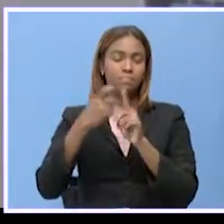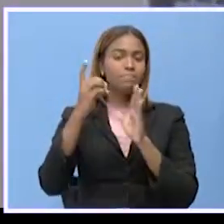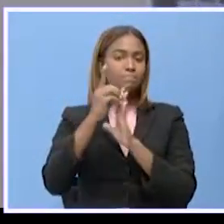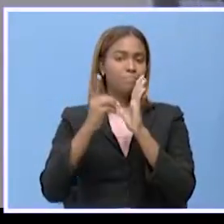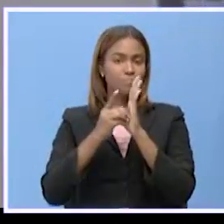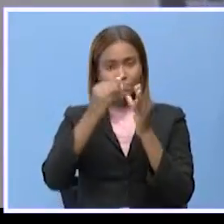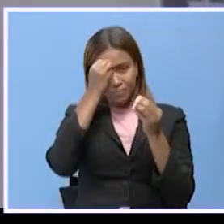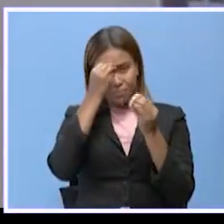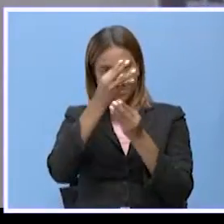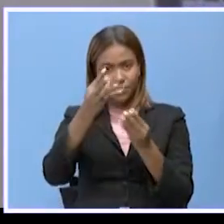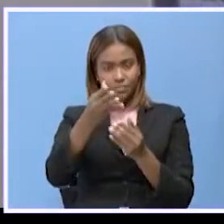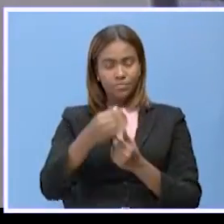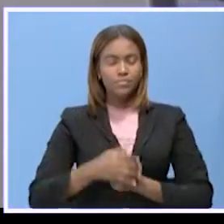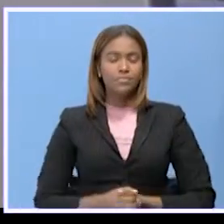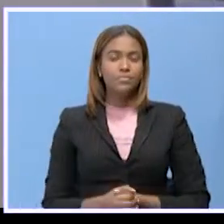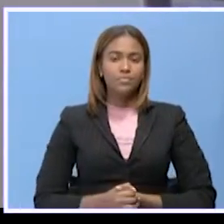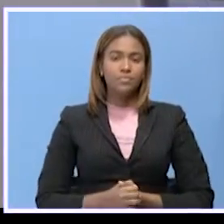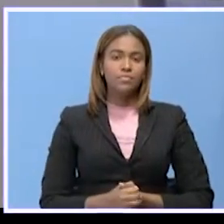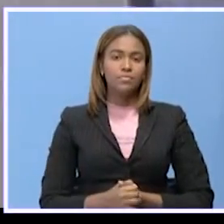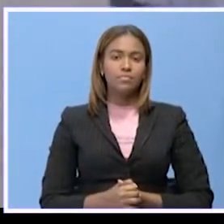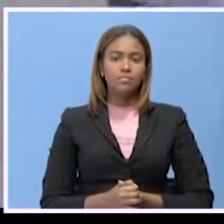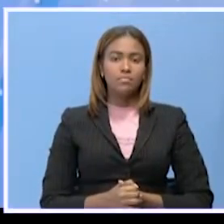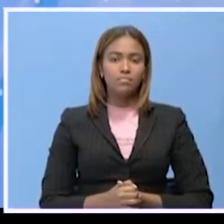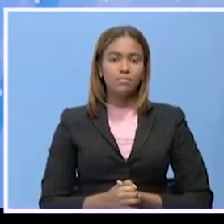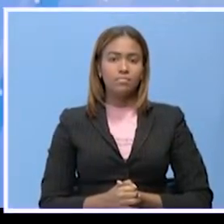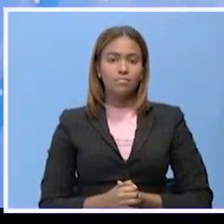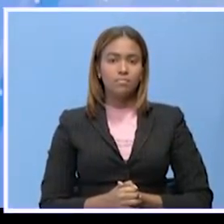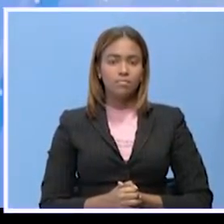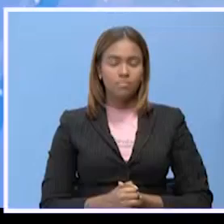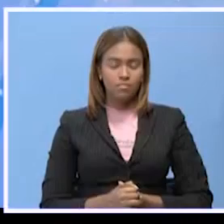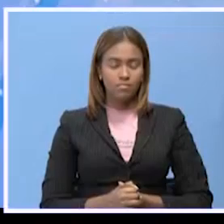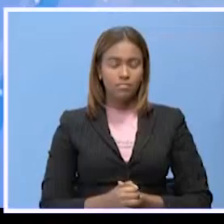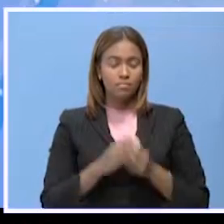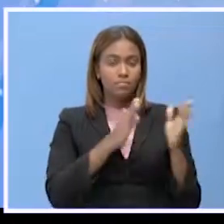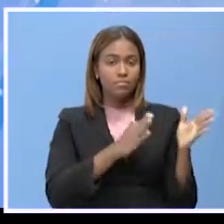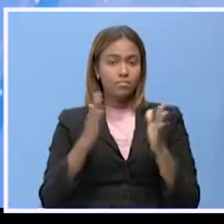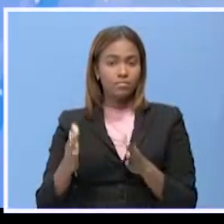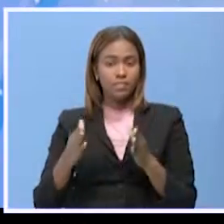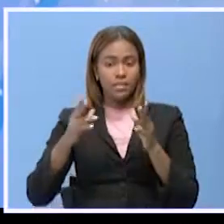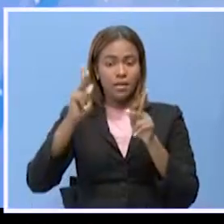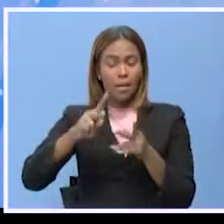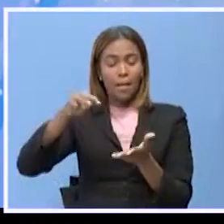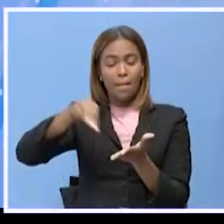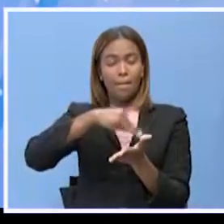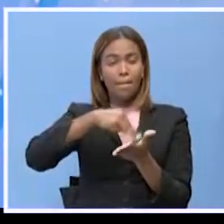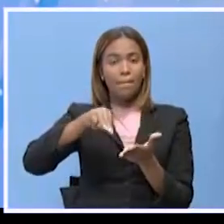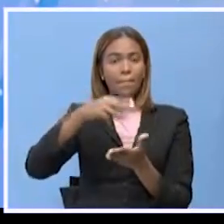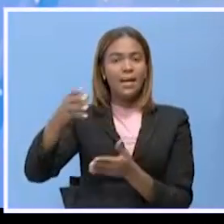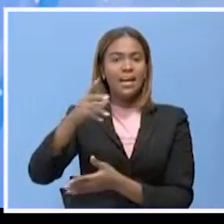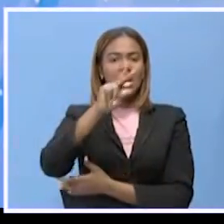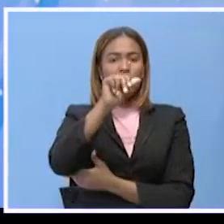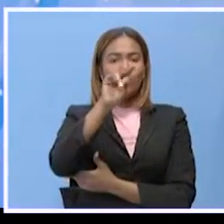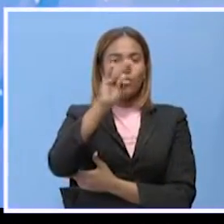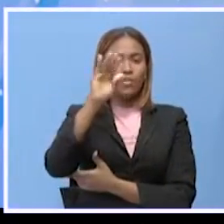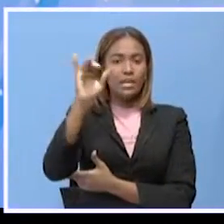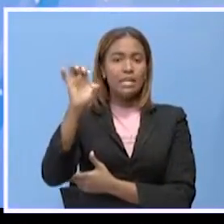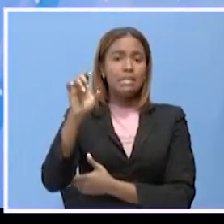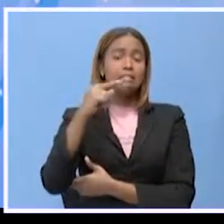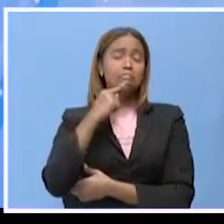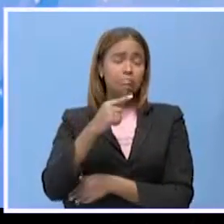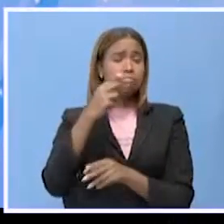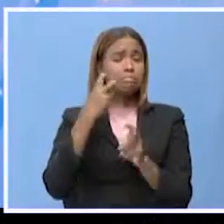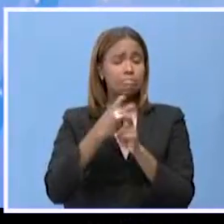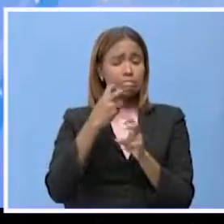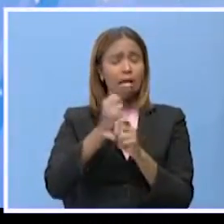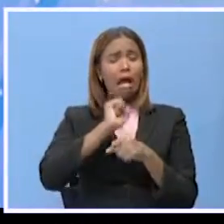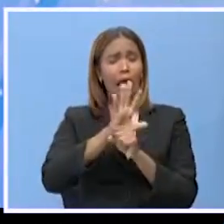Dajabón, Melvin Toribio. En otro orden, el merenguero Rubí Pérez expresó este sábado que a pesar de la crisis